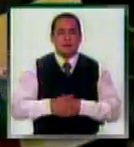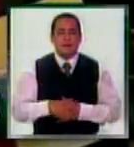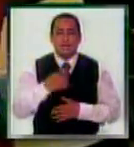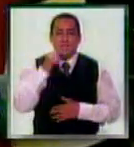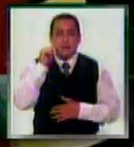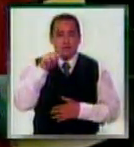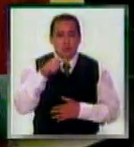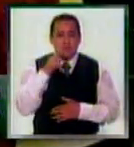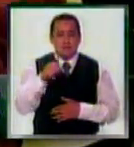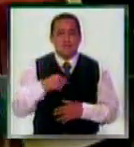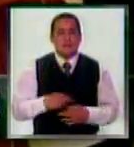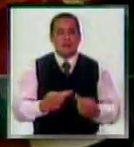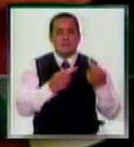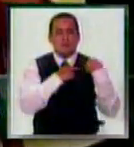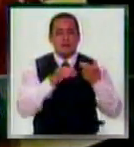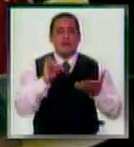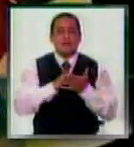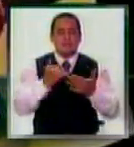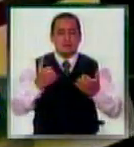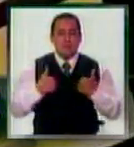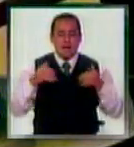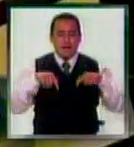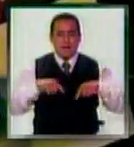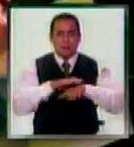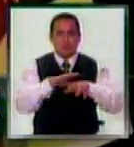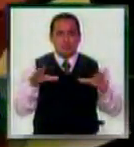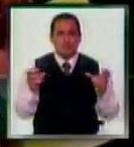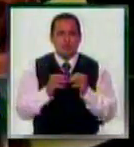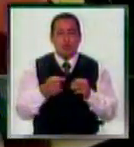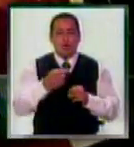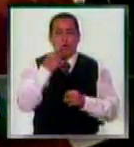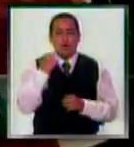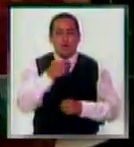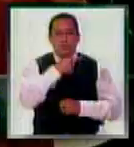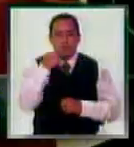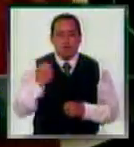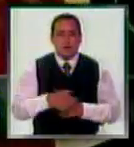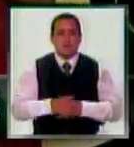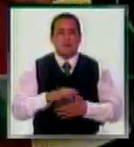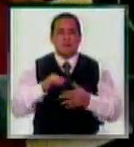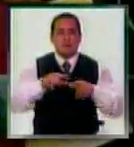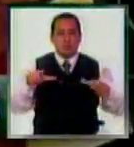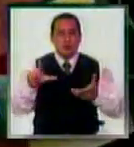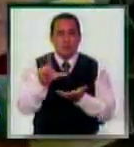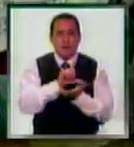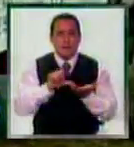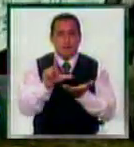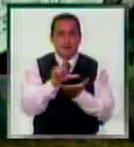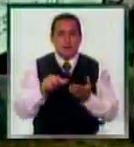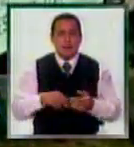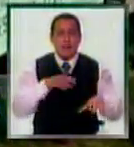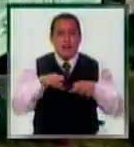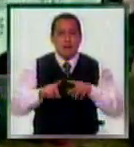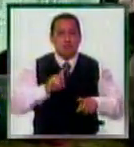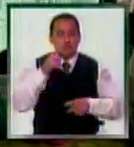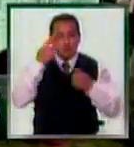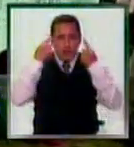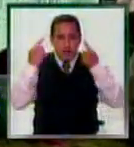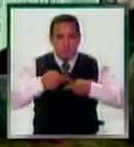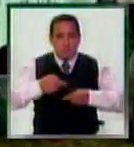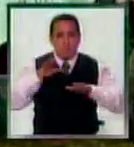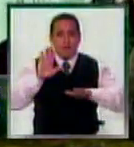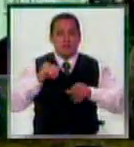Eso es el reto que tenemos acá todos los varones y las mujeres de Lucanamarca. Hagamos un pacto